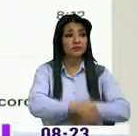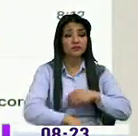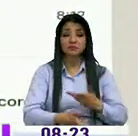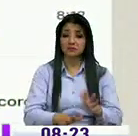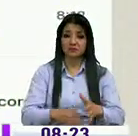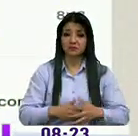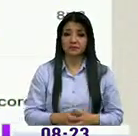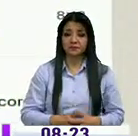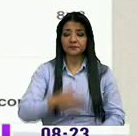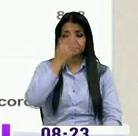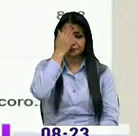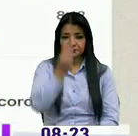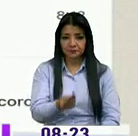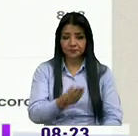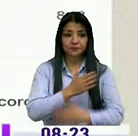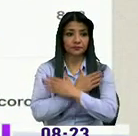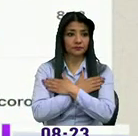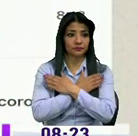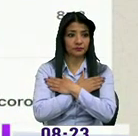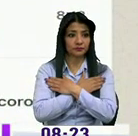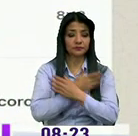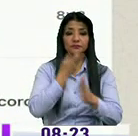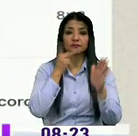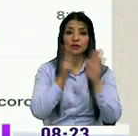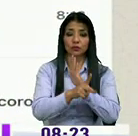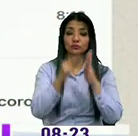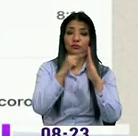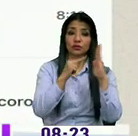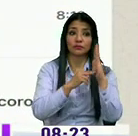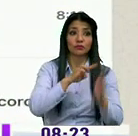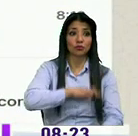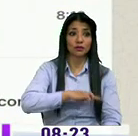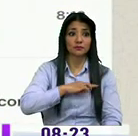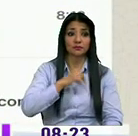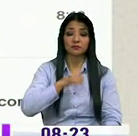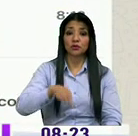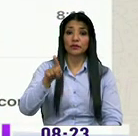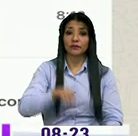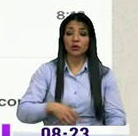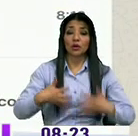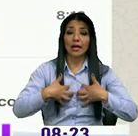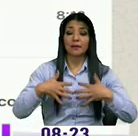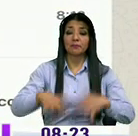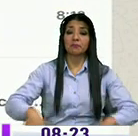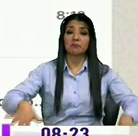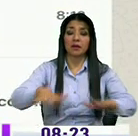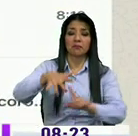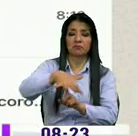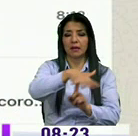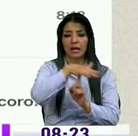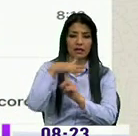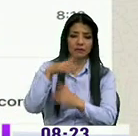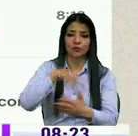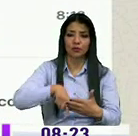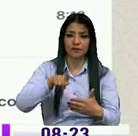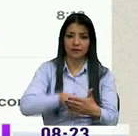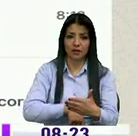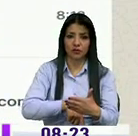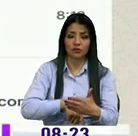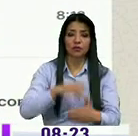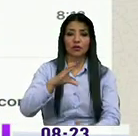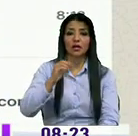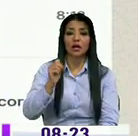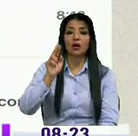días, saludos en el TVC Comunidad. Denuncia, hay una ordenanza municipal que prohíbe animales dentro de un espacio concurrido y de recreación. En este caso, el parque de